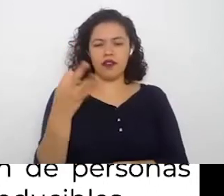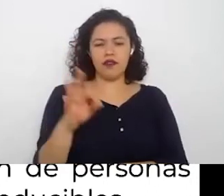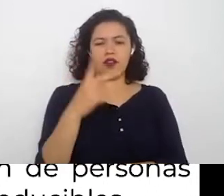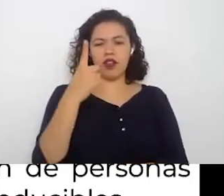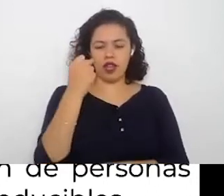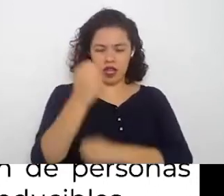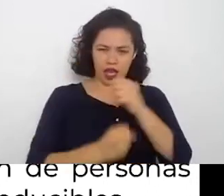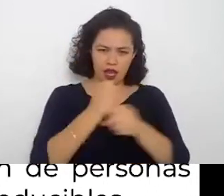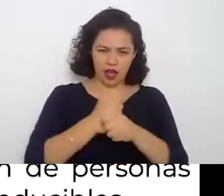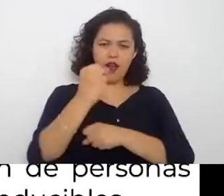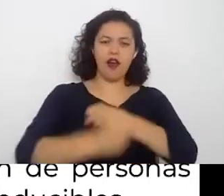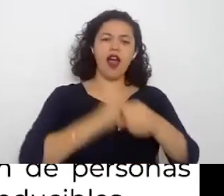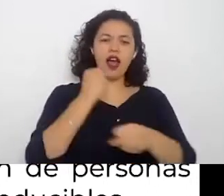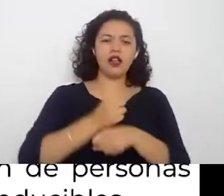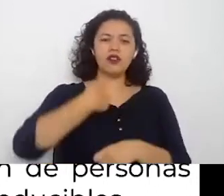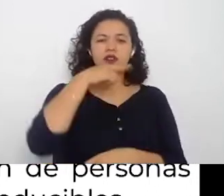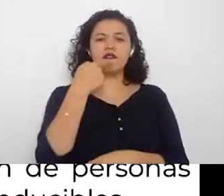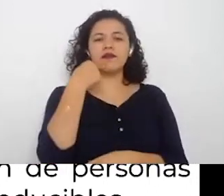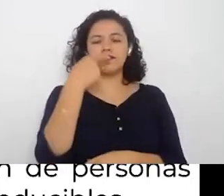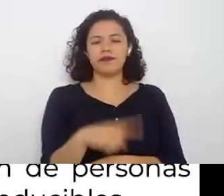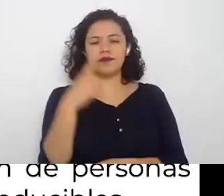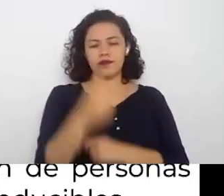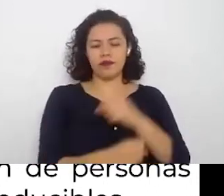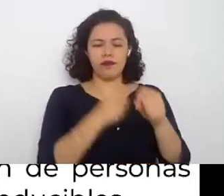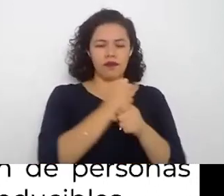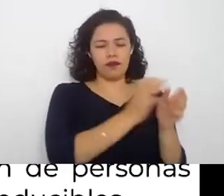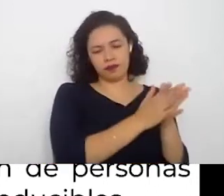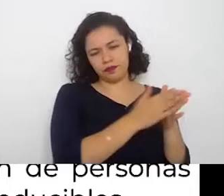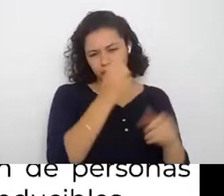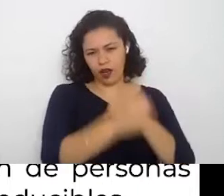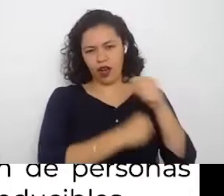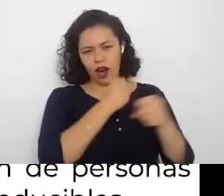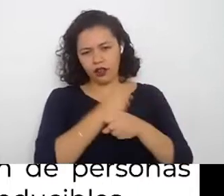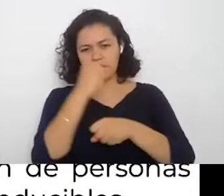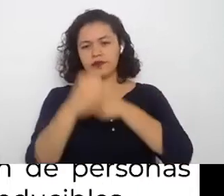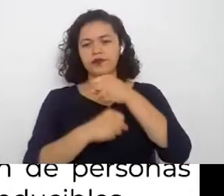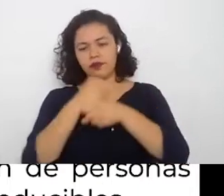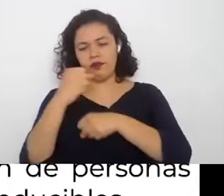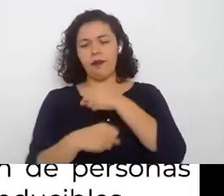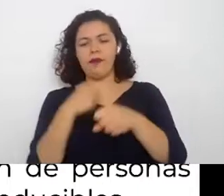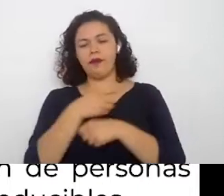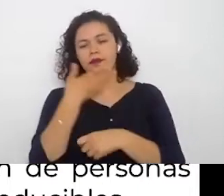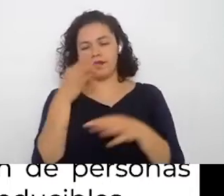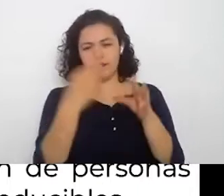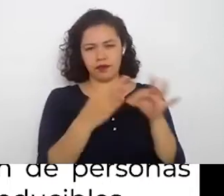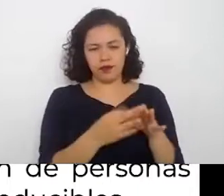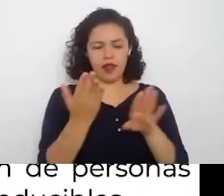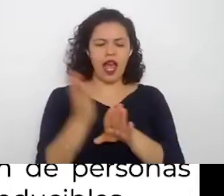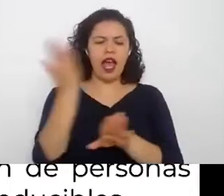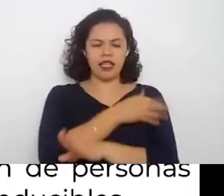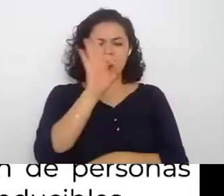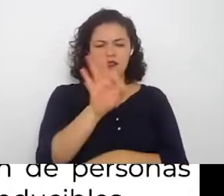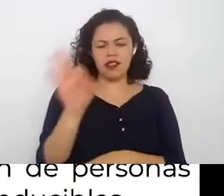nuestra declaración anual y hay que ser muy, muy, muy cumplidos. La pueden presentar antes de esta fecha,